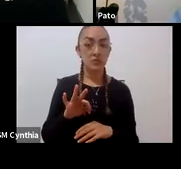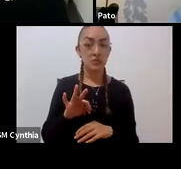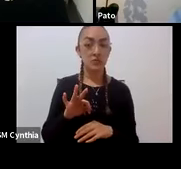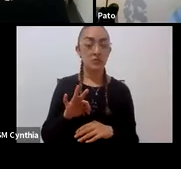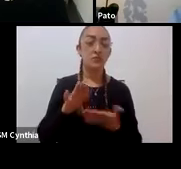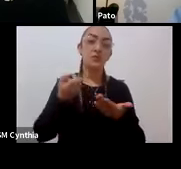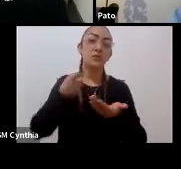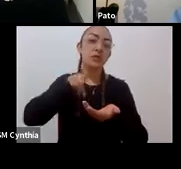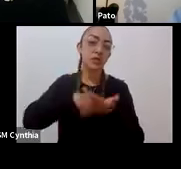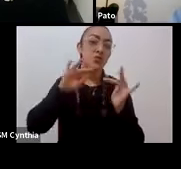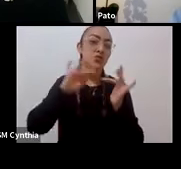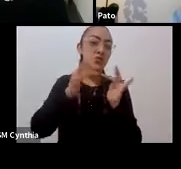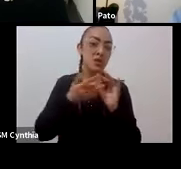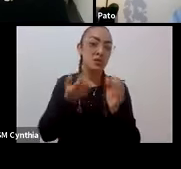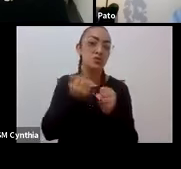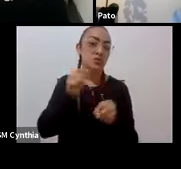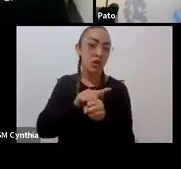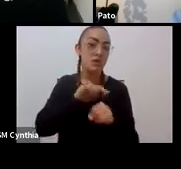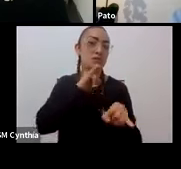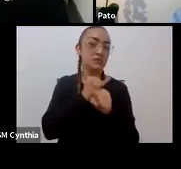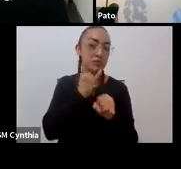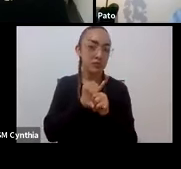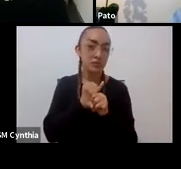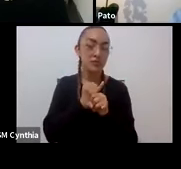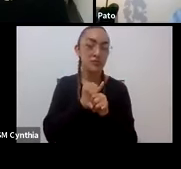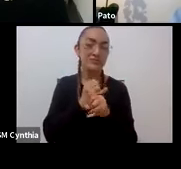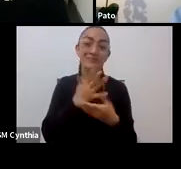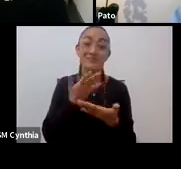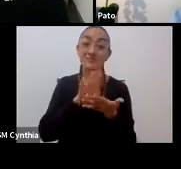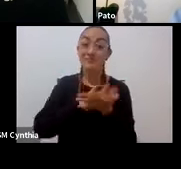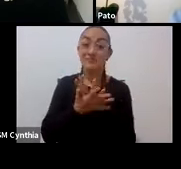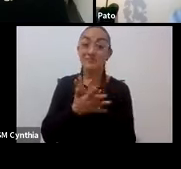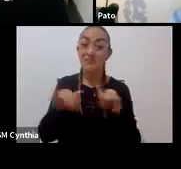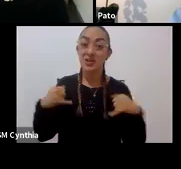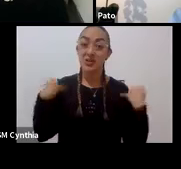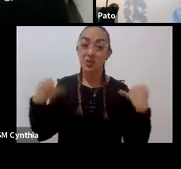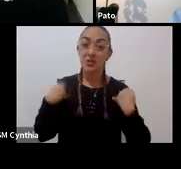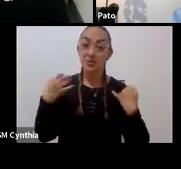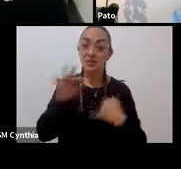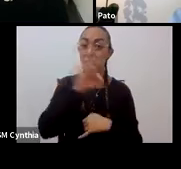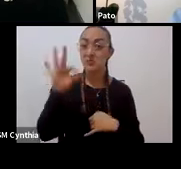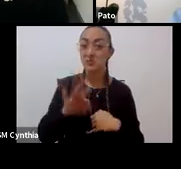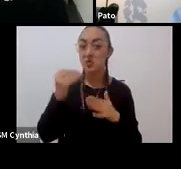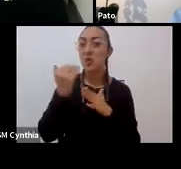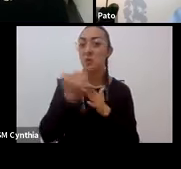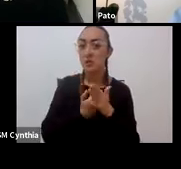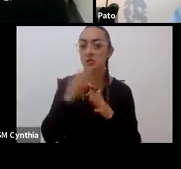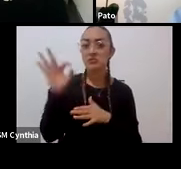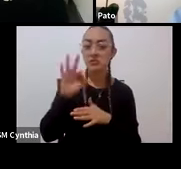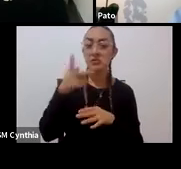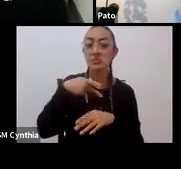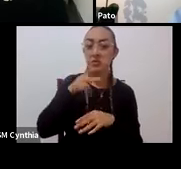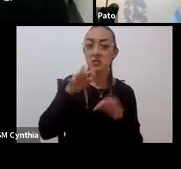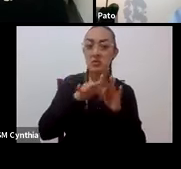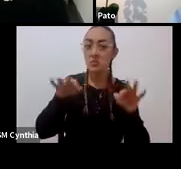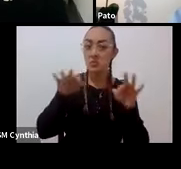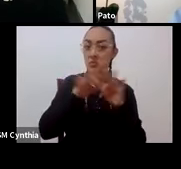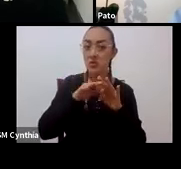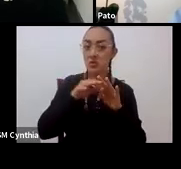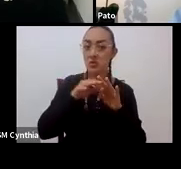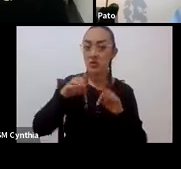en internet han sido jóvenes, con un porcentaje que sí se disminuyó, pero que sigue siendo importante, de adultos mayores